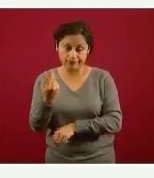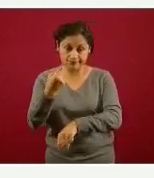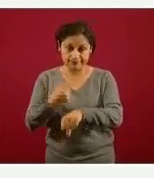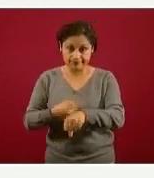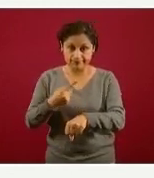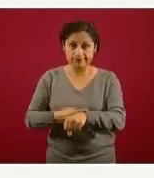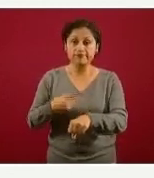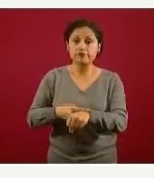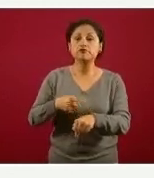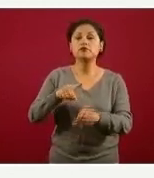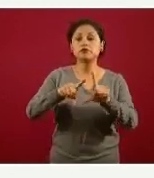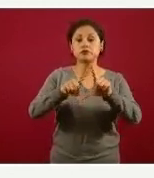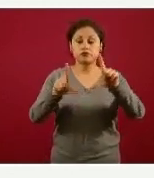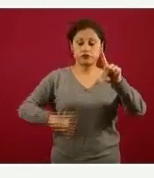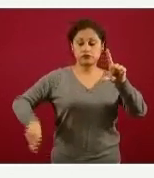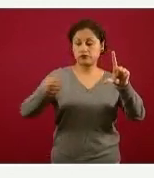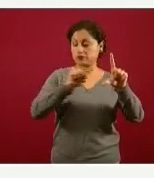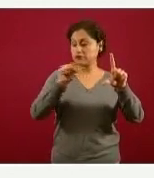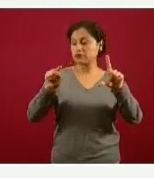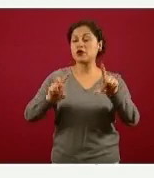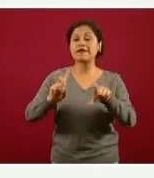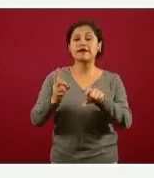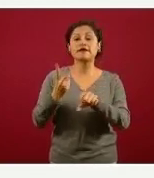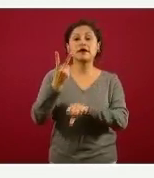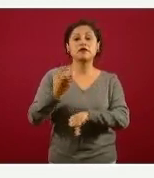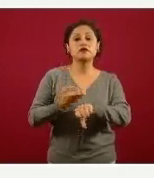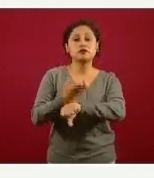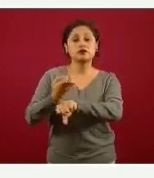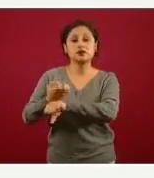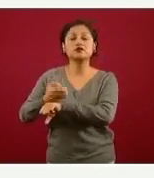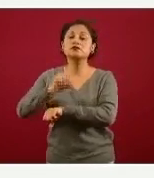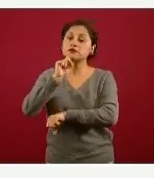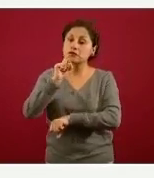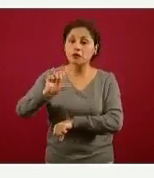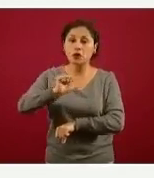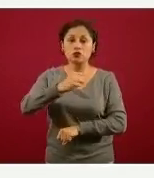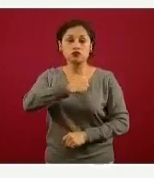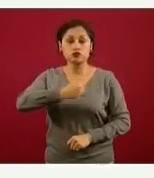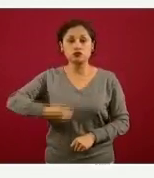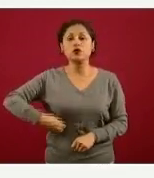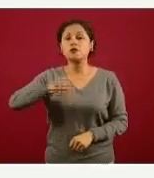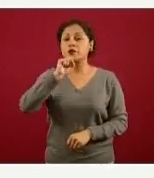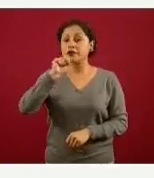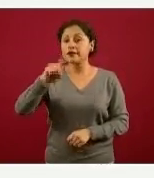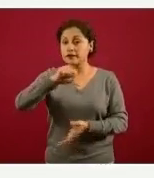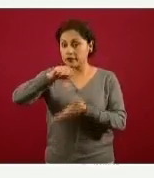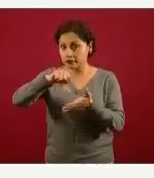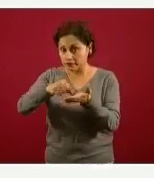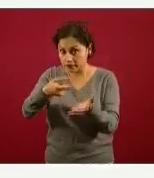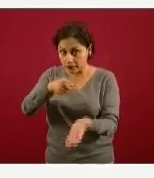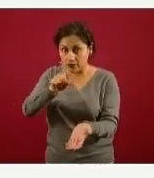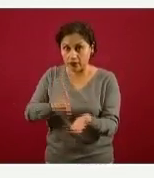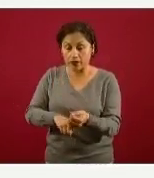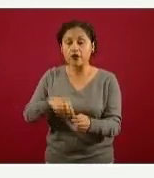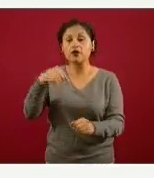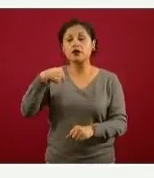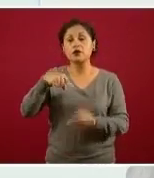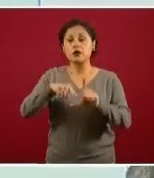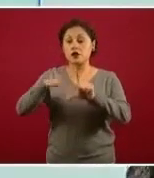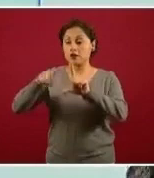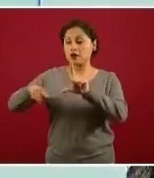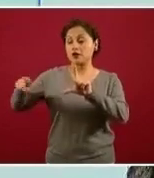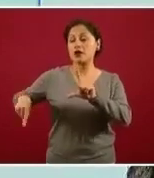la de 32 estados, también tenemos la de todos los municipios y las jurisdicciones. Esta es la nacional, y voy a mostrar la de